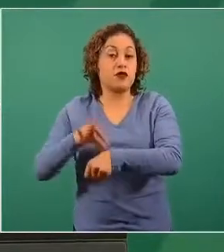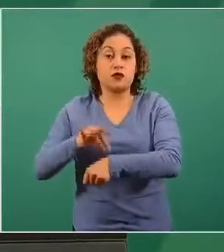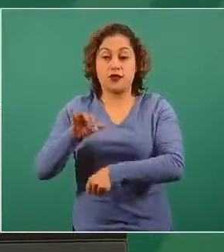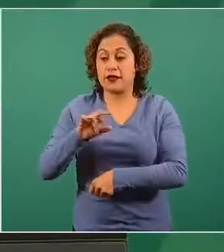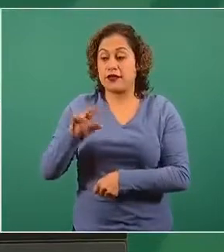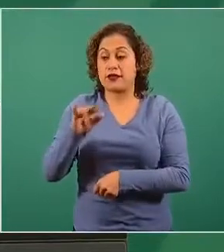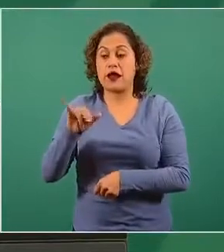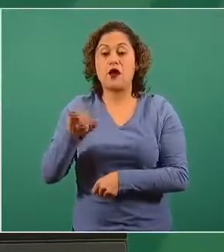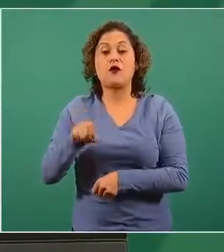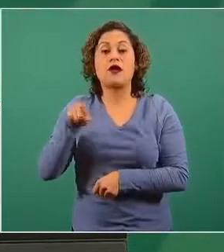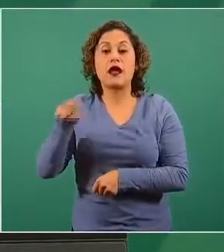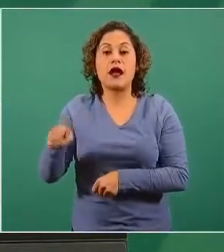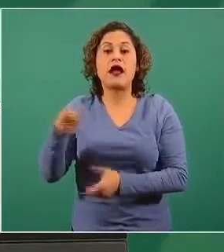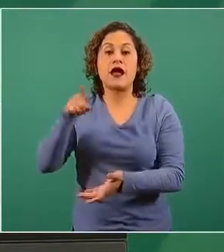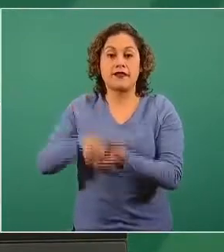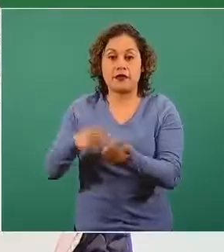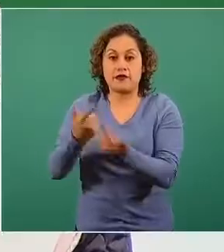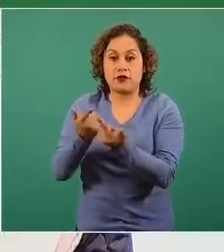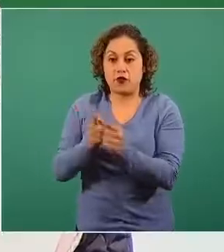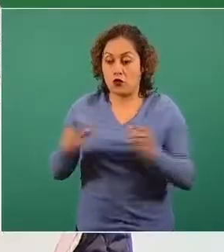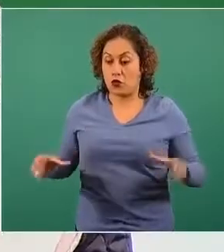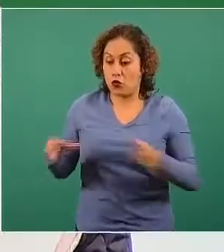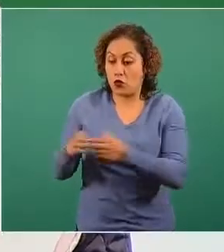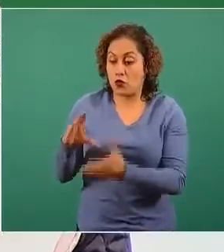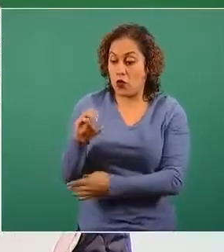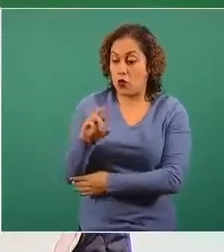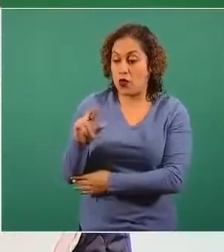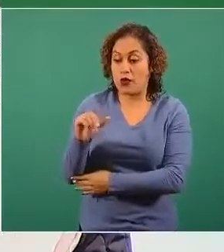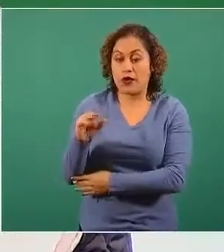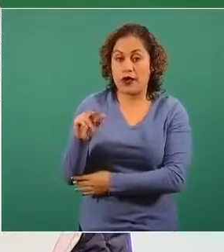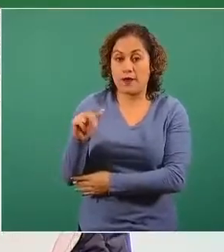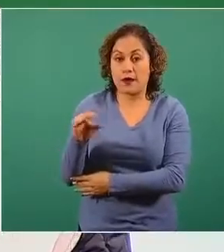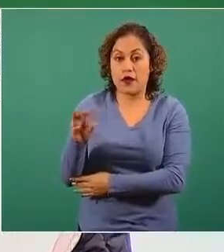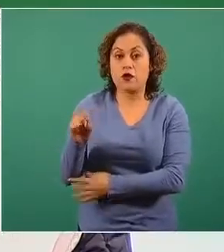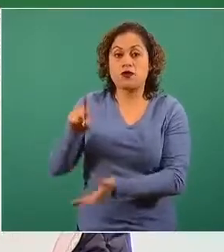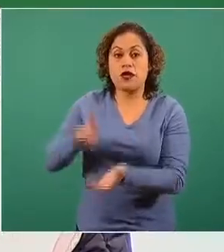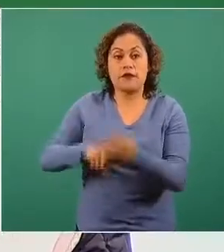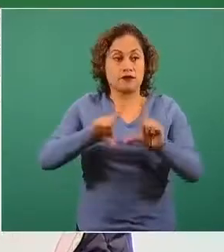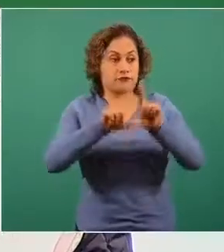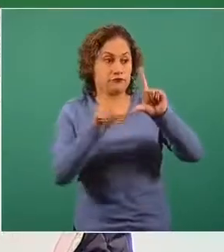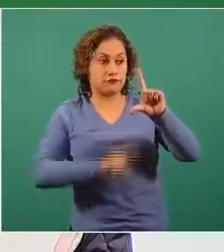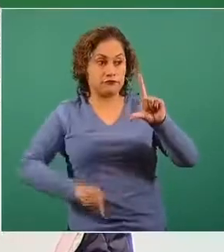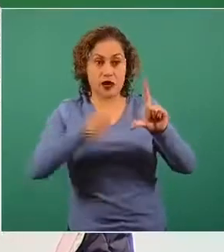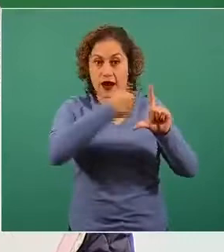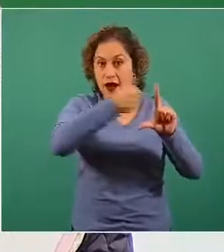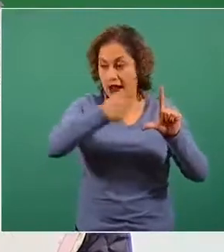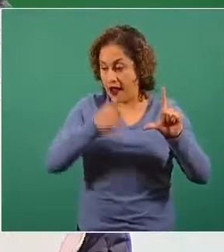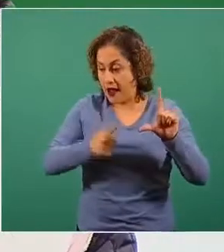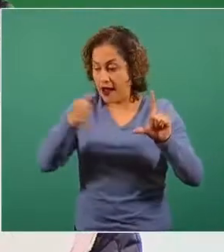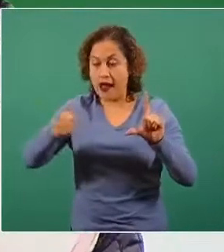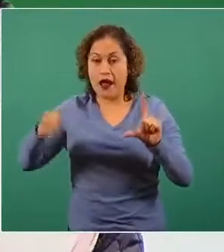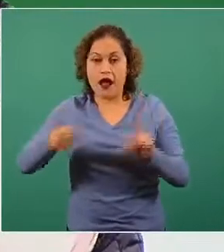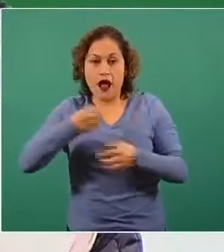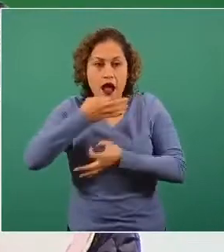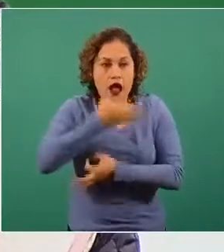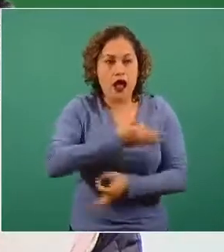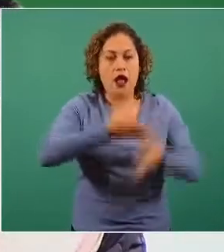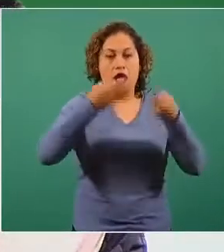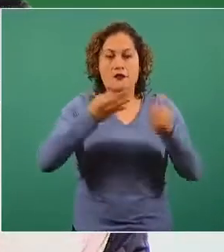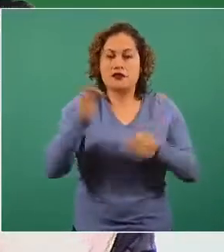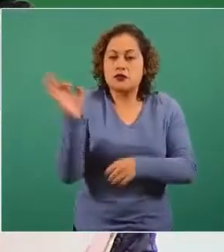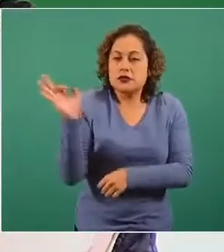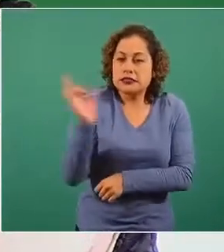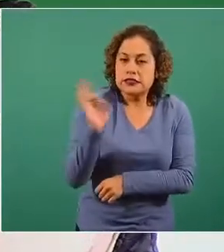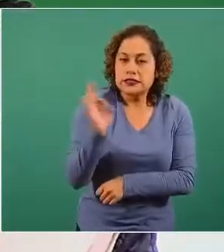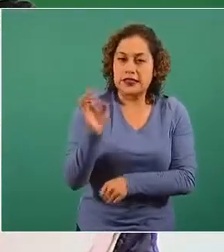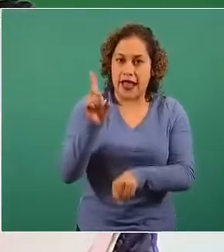coordinadoras de Correcaminos en cada estado de la República que probablemente sea el día 35, a partir